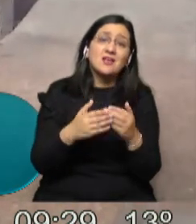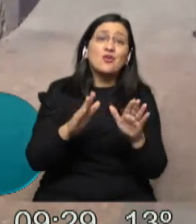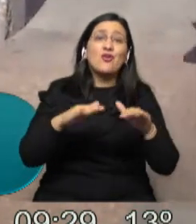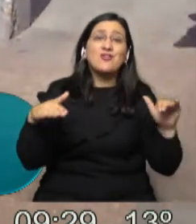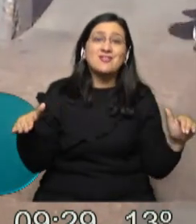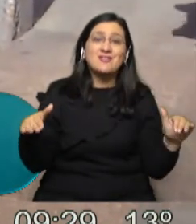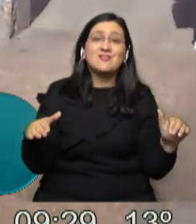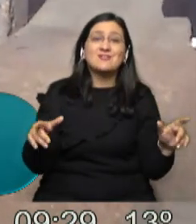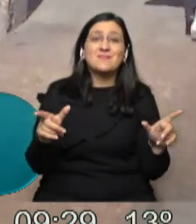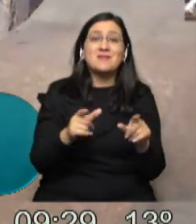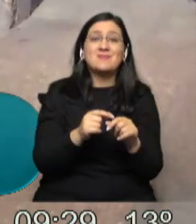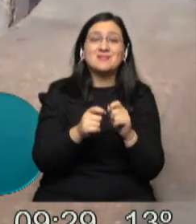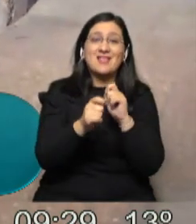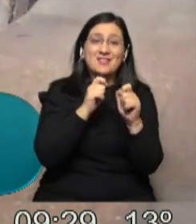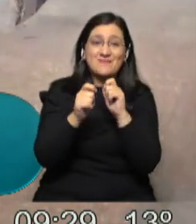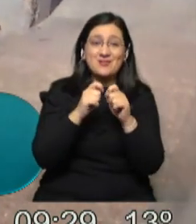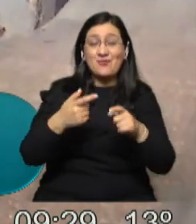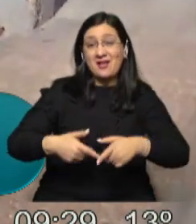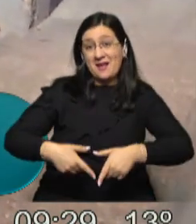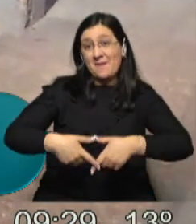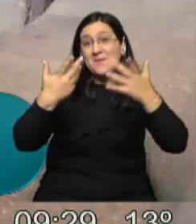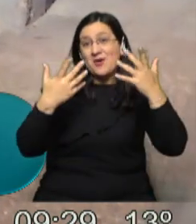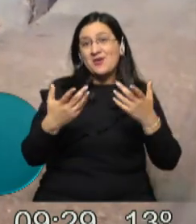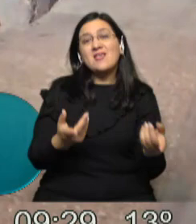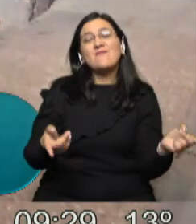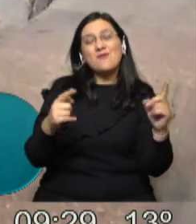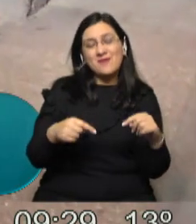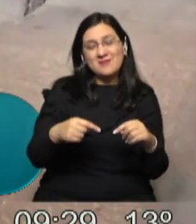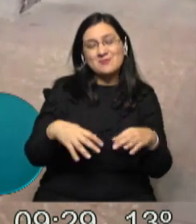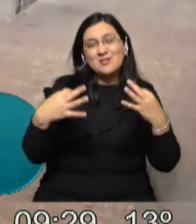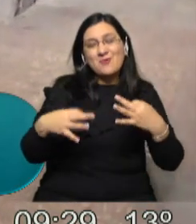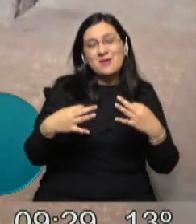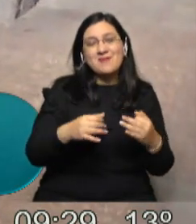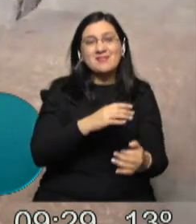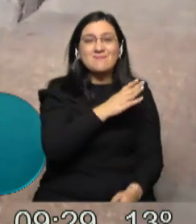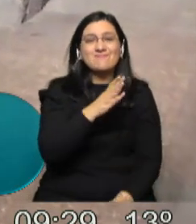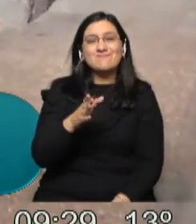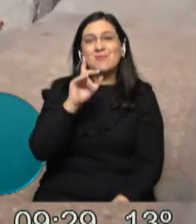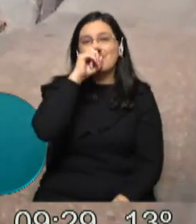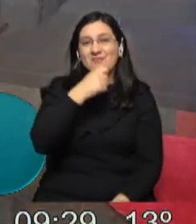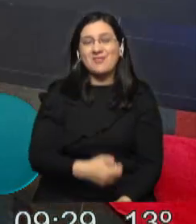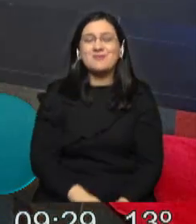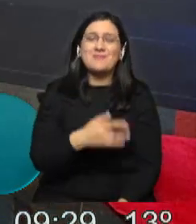infancias, cerramos este primer móvil con el campeón acá. Y bueno, volveremos pronto seguramente recorriendo la capital. Qué maravilla, J.